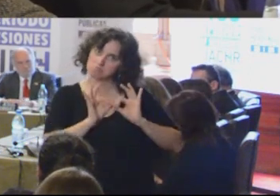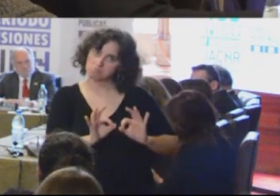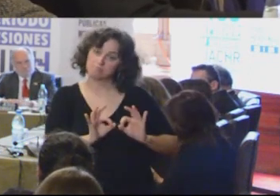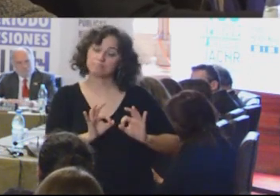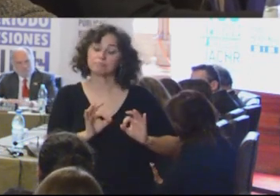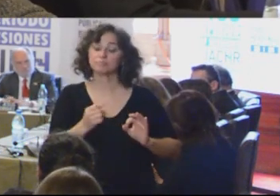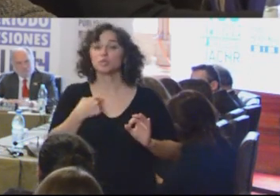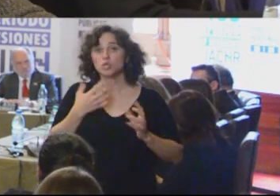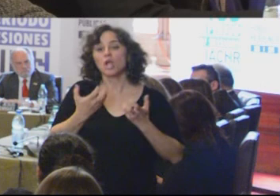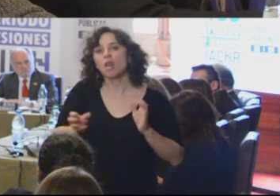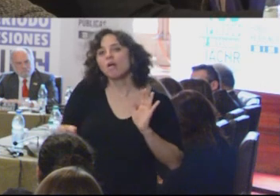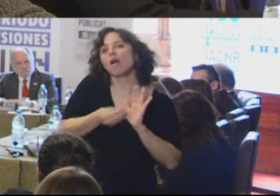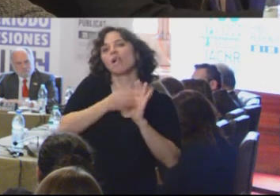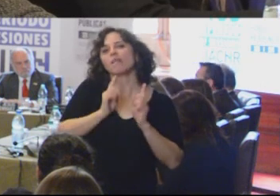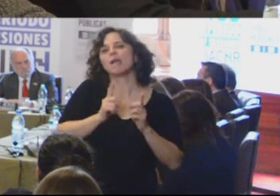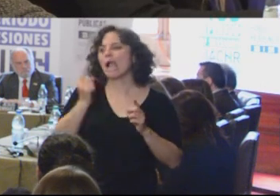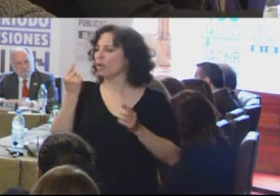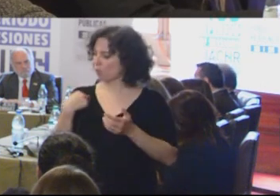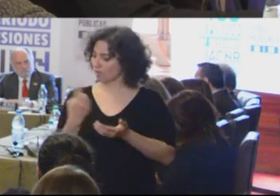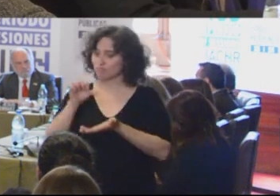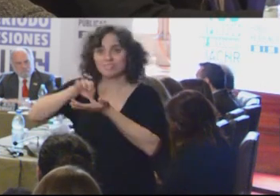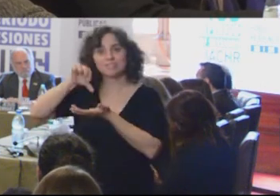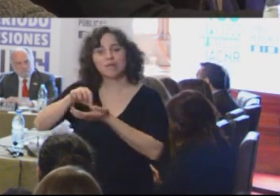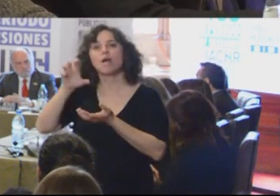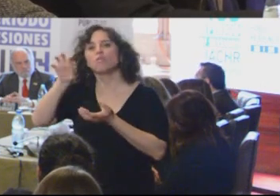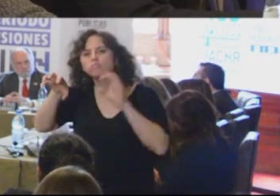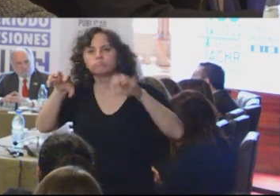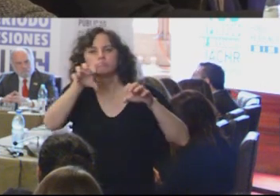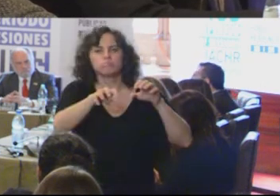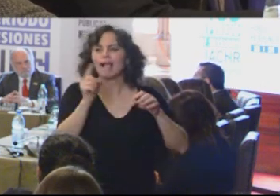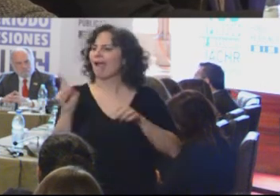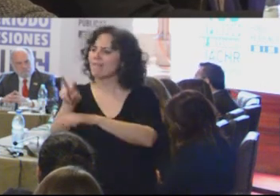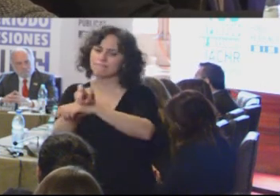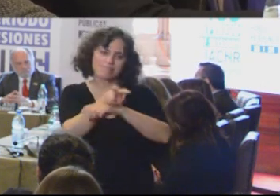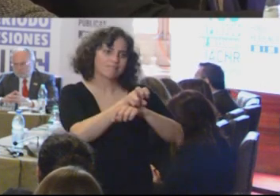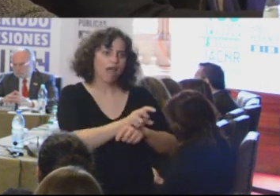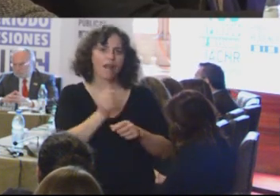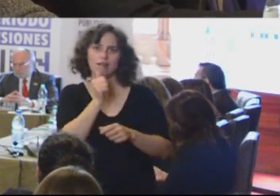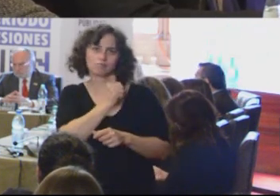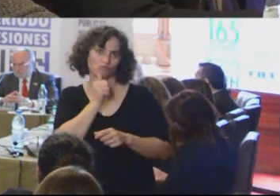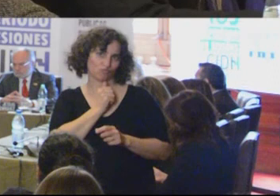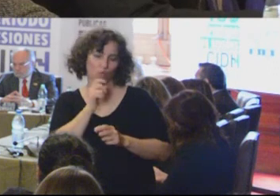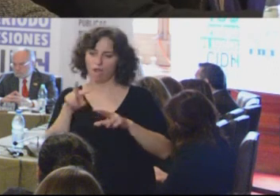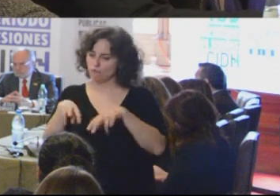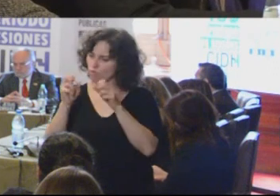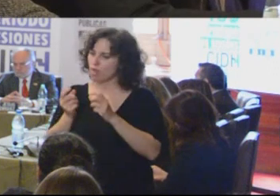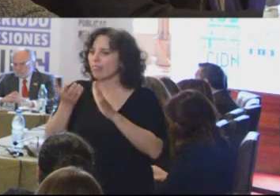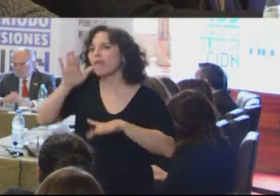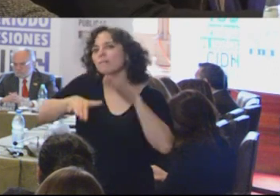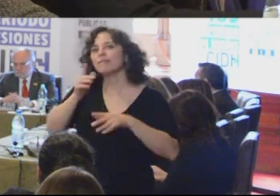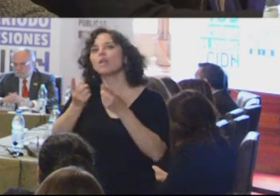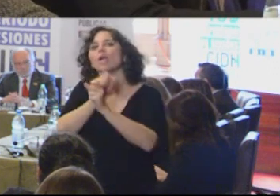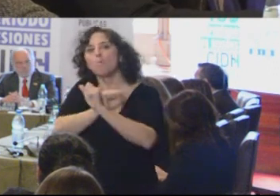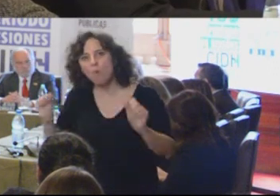nuestro sistema cada fiscal en los distintos niveles resuelve de acuerdo al peso y mérito de sus propias investigaciones